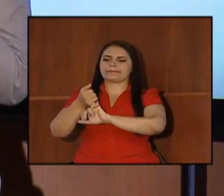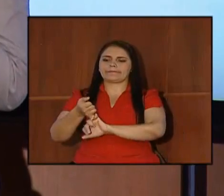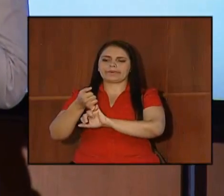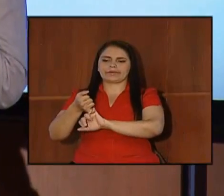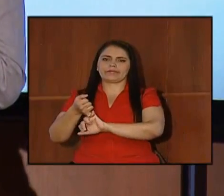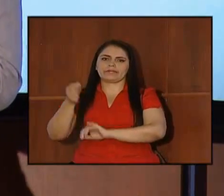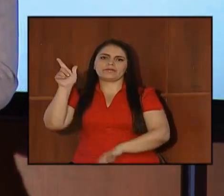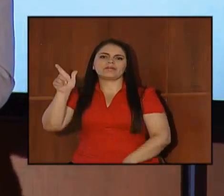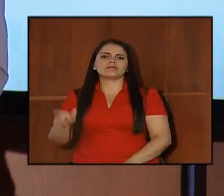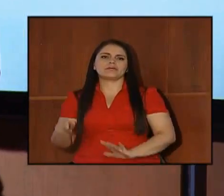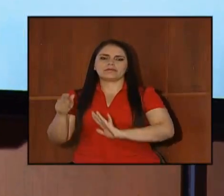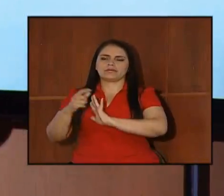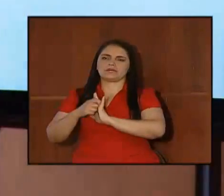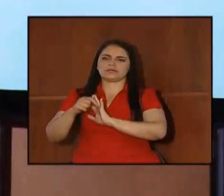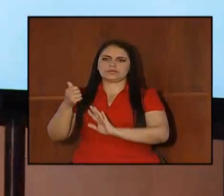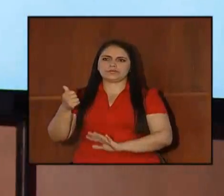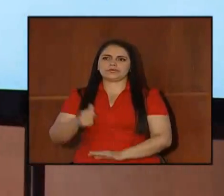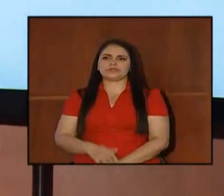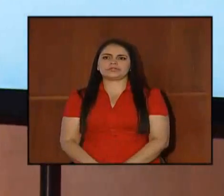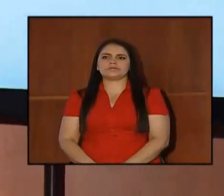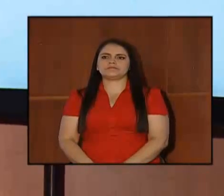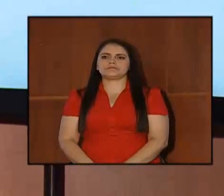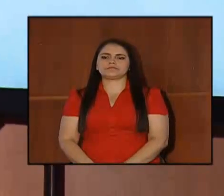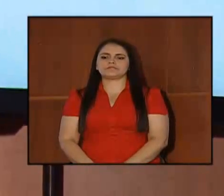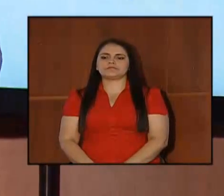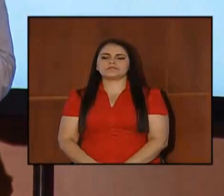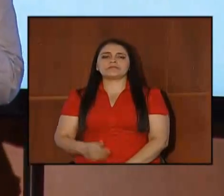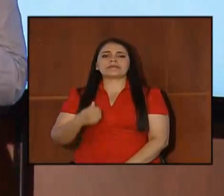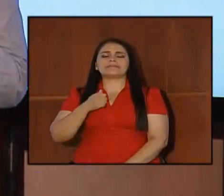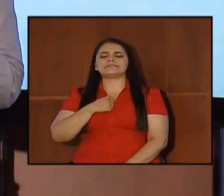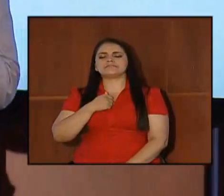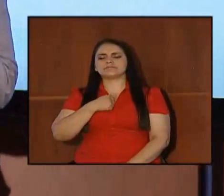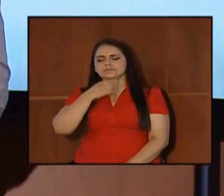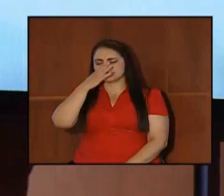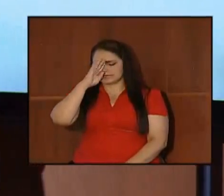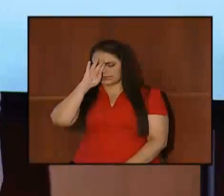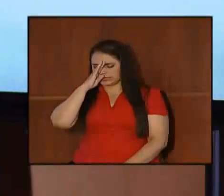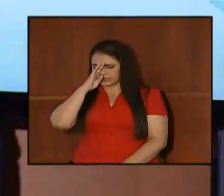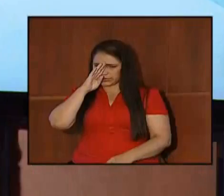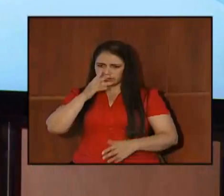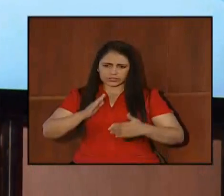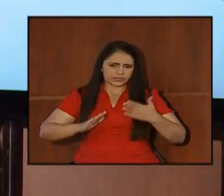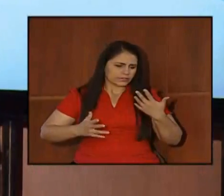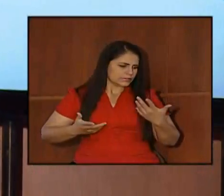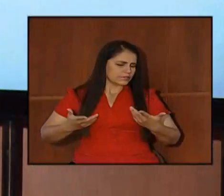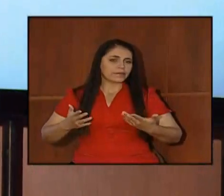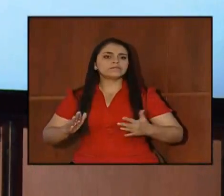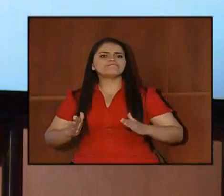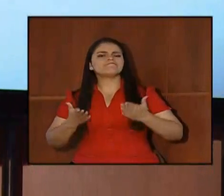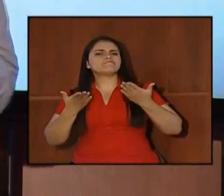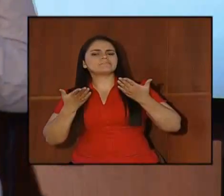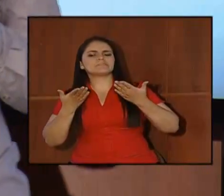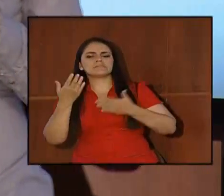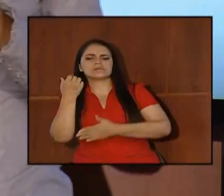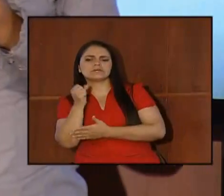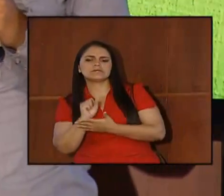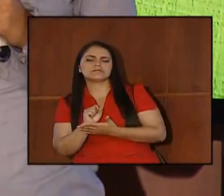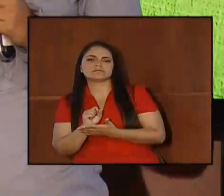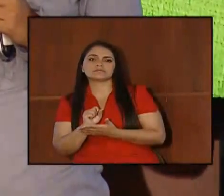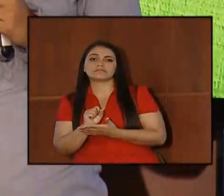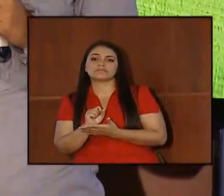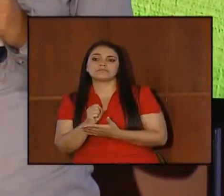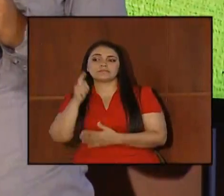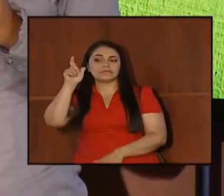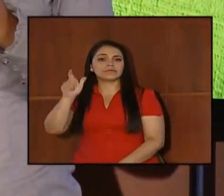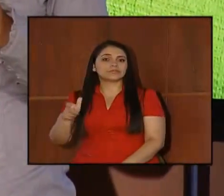excesiva, donde hay una incertidumbre, ay, ¿será que me mejoro o no me mejoro? Y no solamente es de parte del